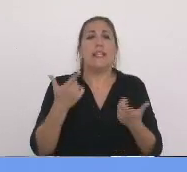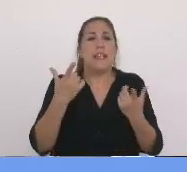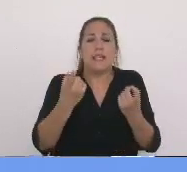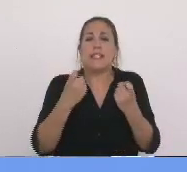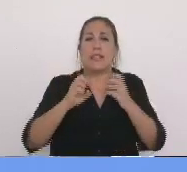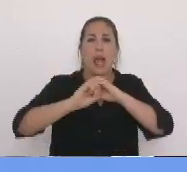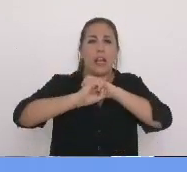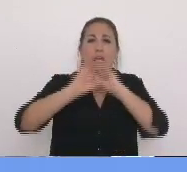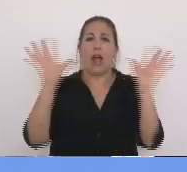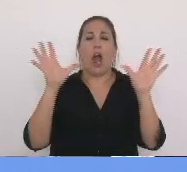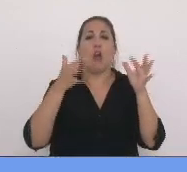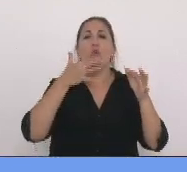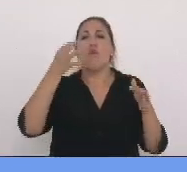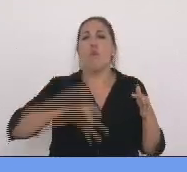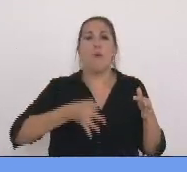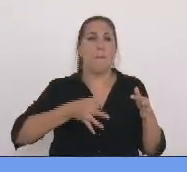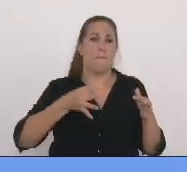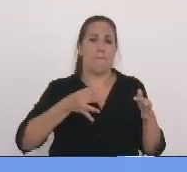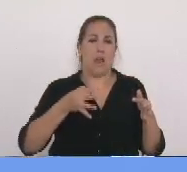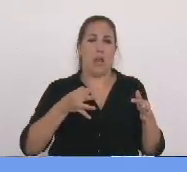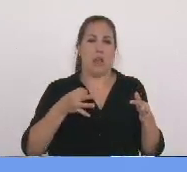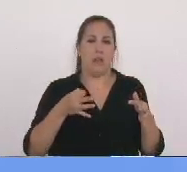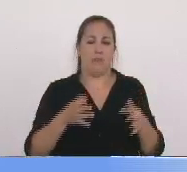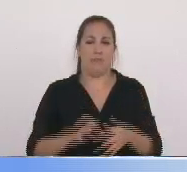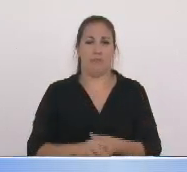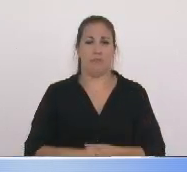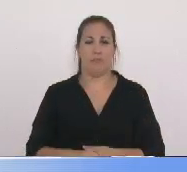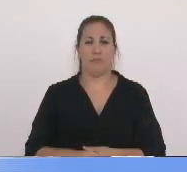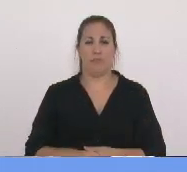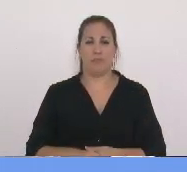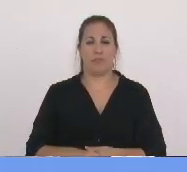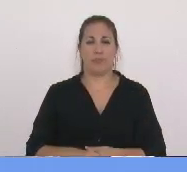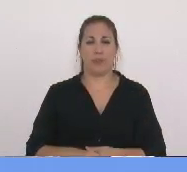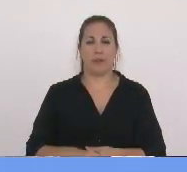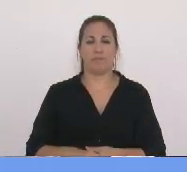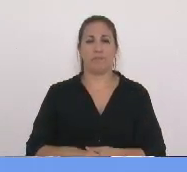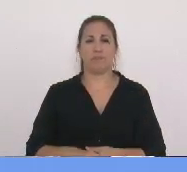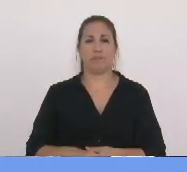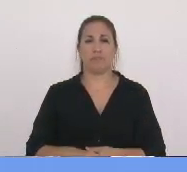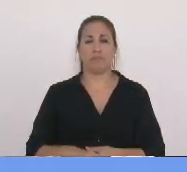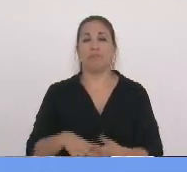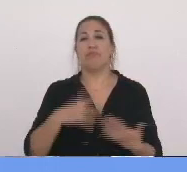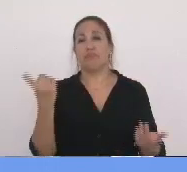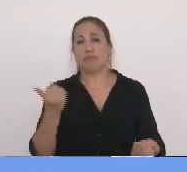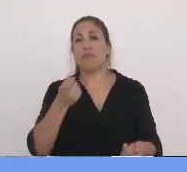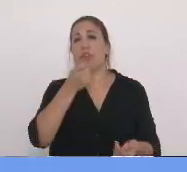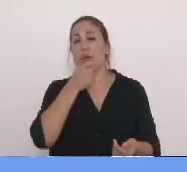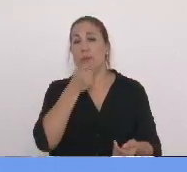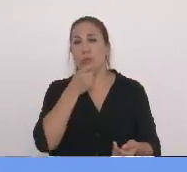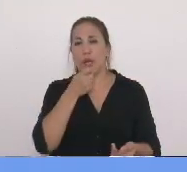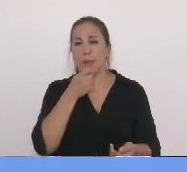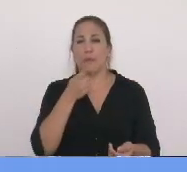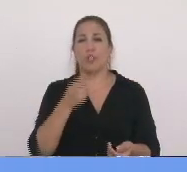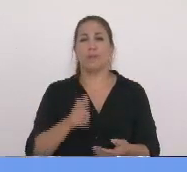en el cumplimiento de esas funciones que se le asignan y en otro orden por ejemplo respecto a los profesores